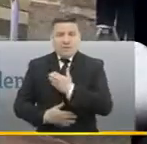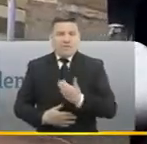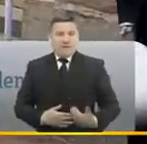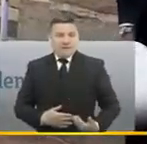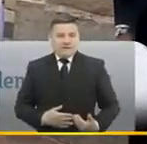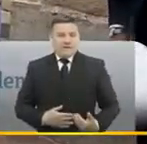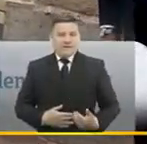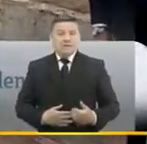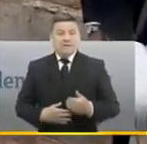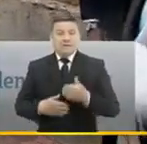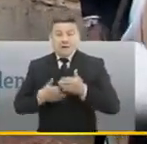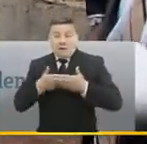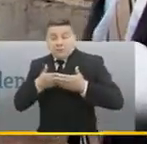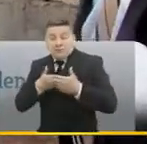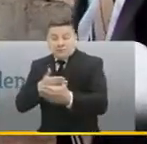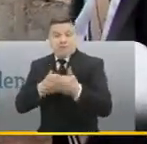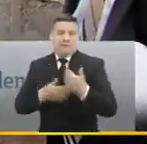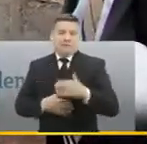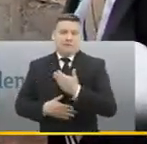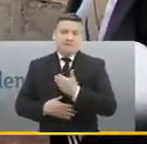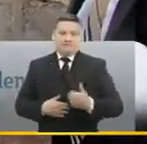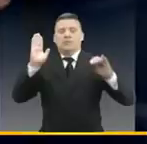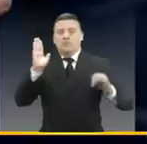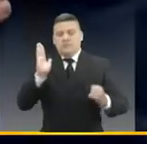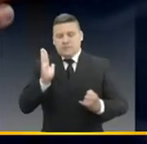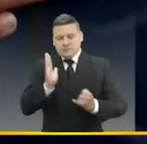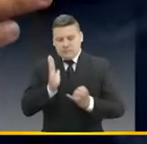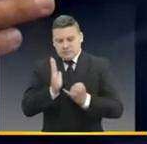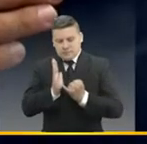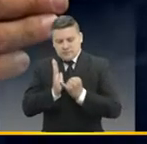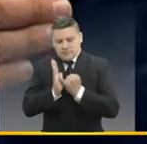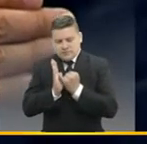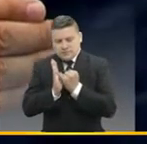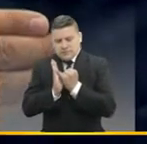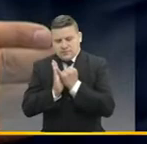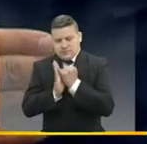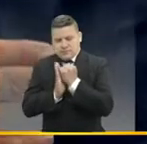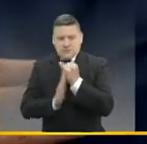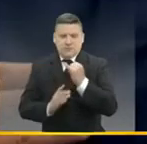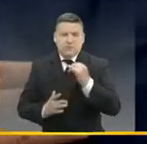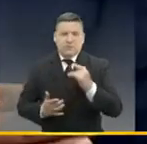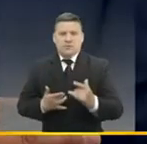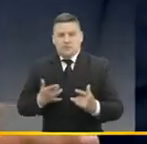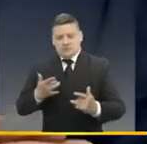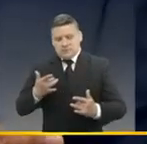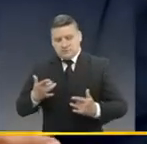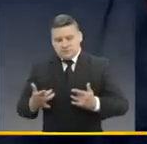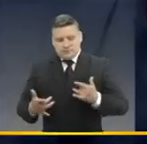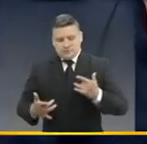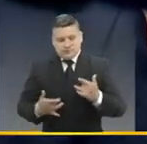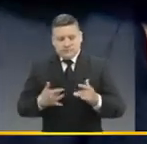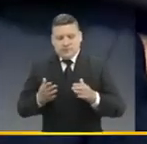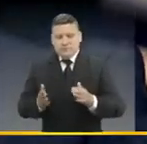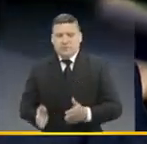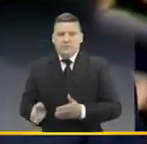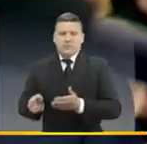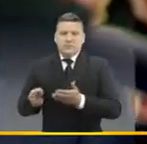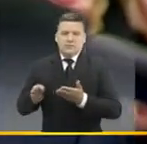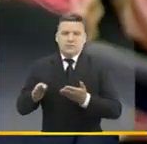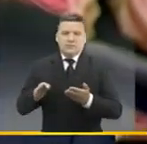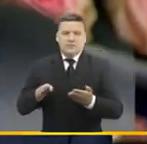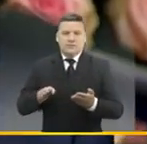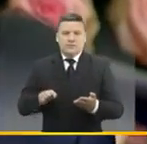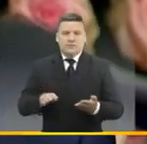uno a los congresistas, comenzando con varios antioqueños. Luego del himno nacional, el nuevo presidente de Colombia realizó el acto